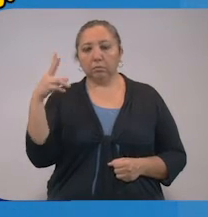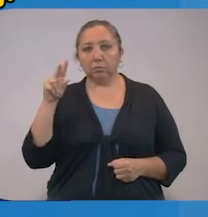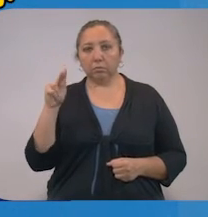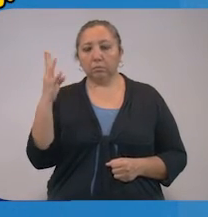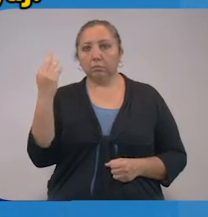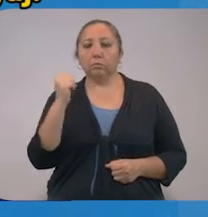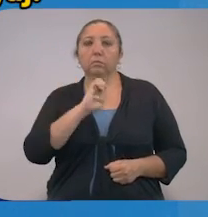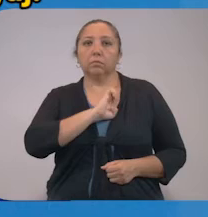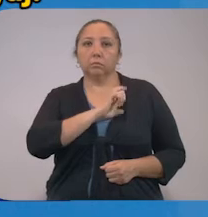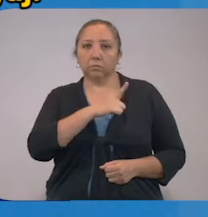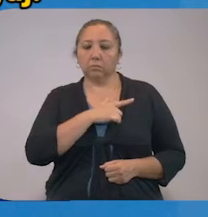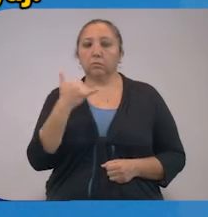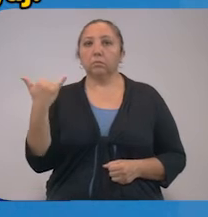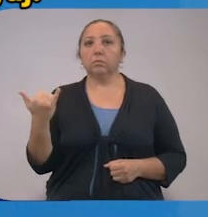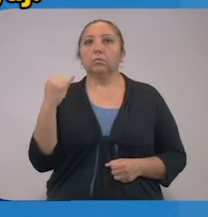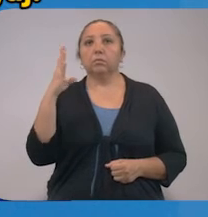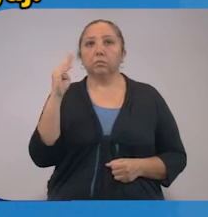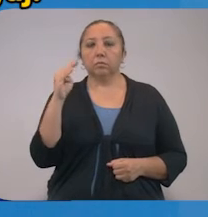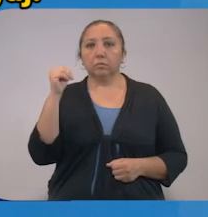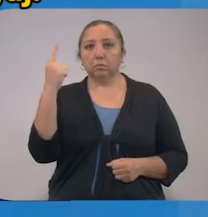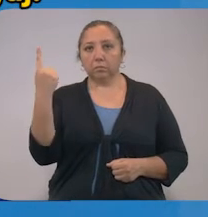9992-008489 en español y